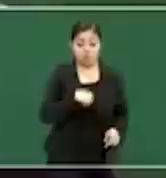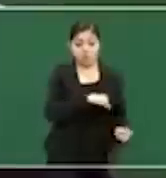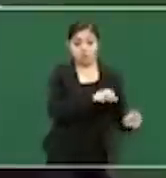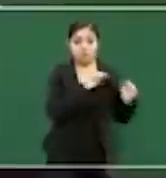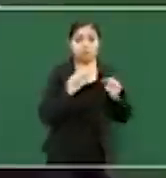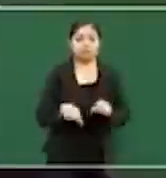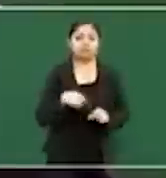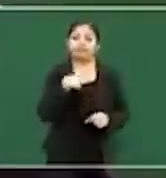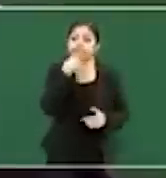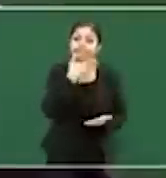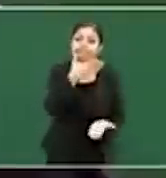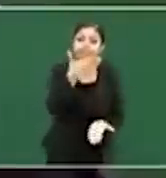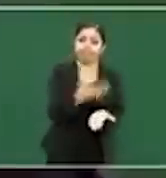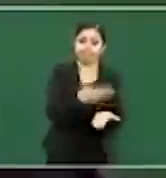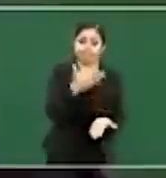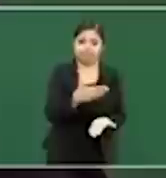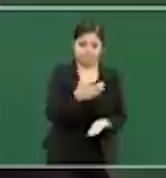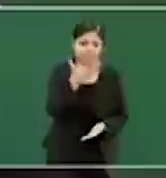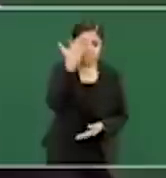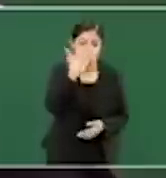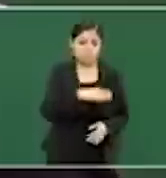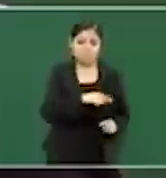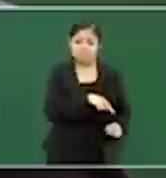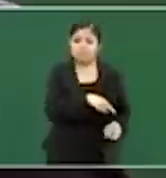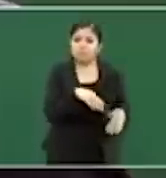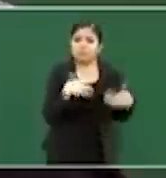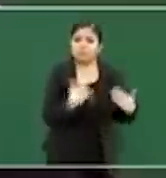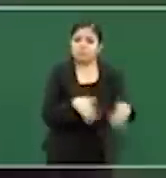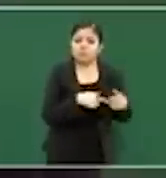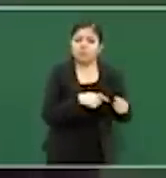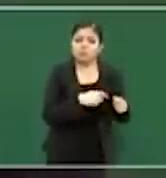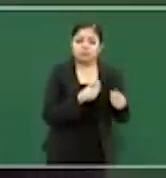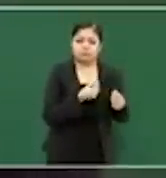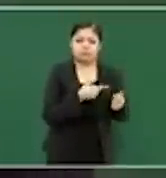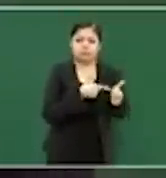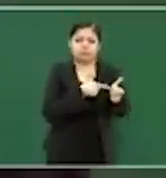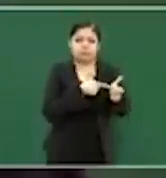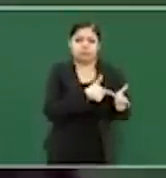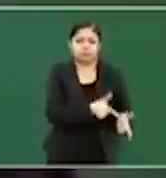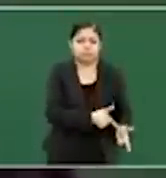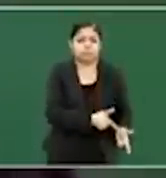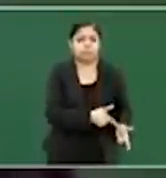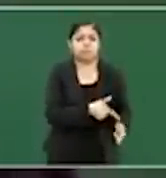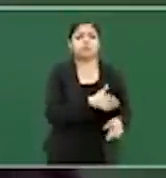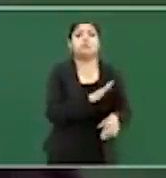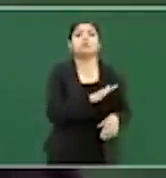Estaba tan arraigado que tenía una base social de apoyo.